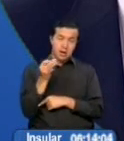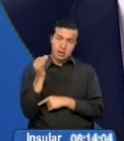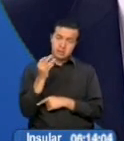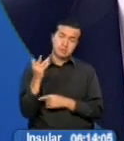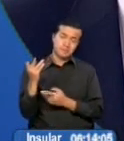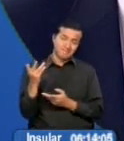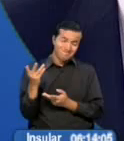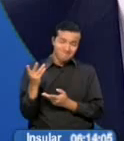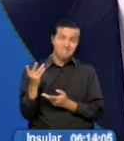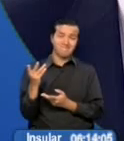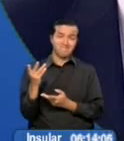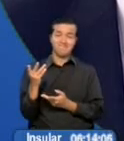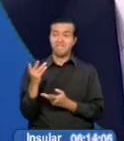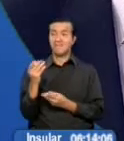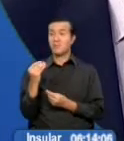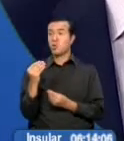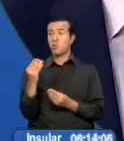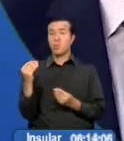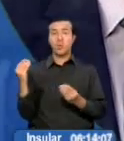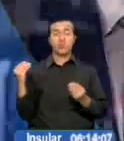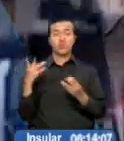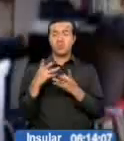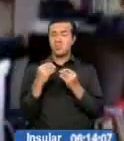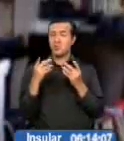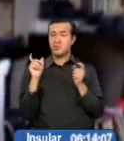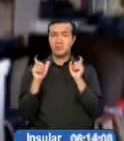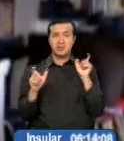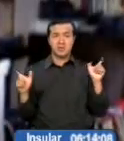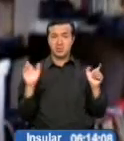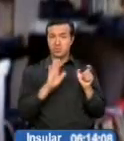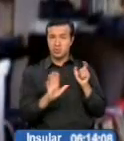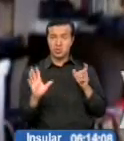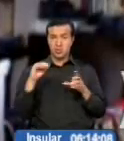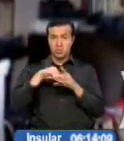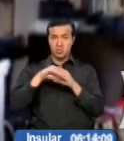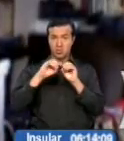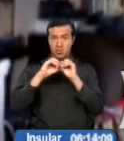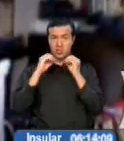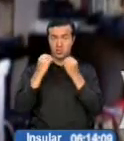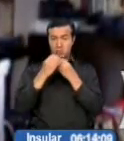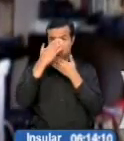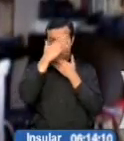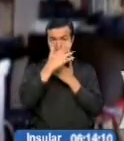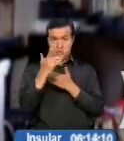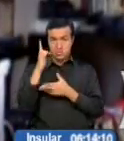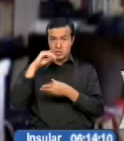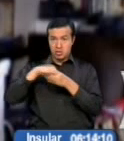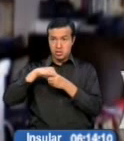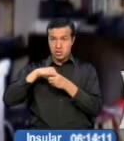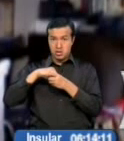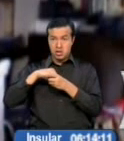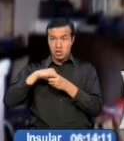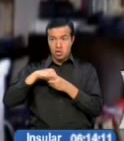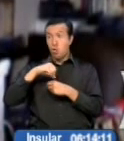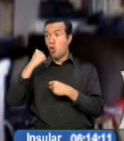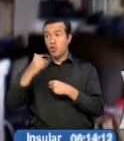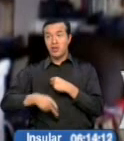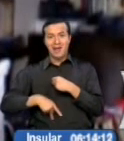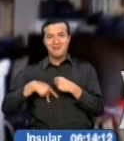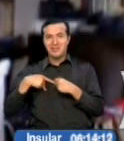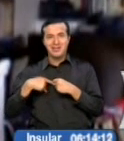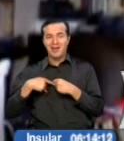porque definitivamente son muchas personas que hacen parte de esta organización y que no conocen una vía distinta a la